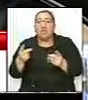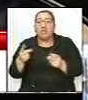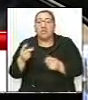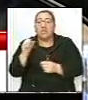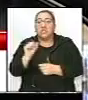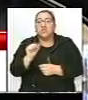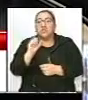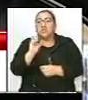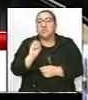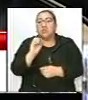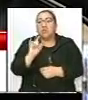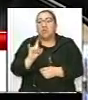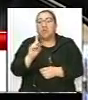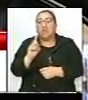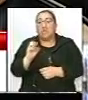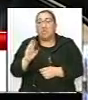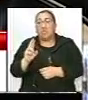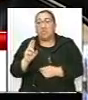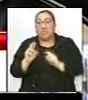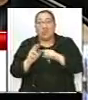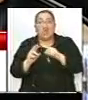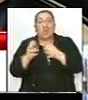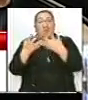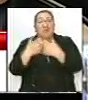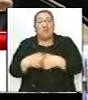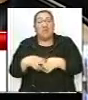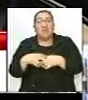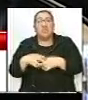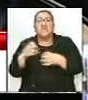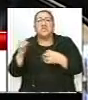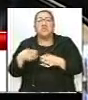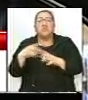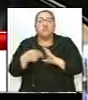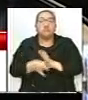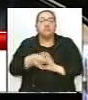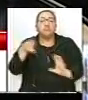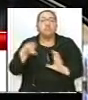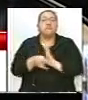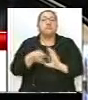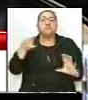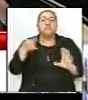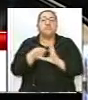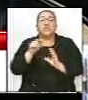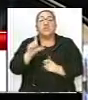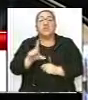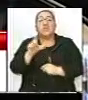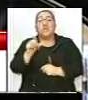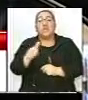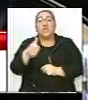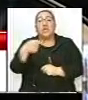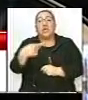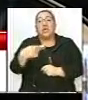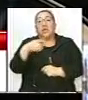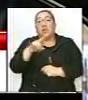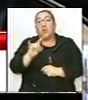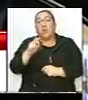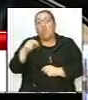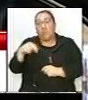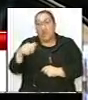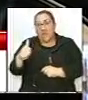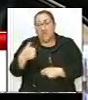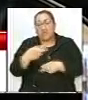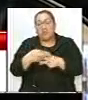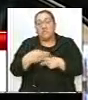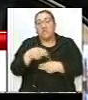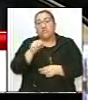Sauder, ha depredado el caso de la Laguna Suches. Y en la Laguna Suches, ahí esta depredación ha dado lugar,